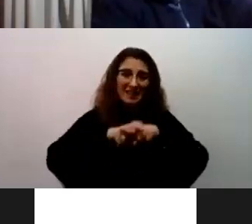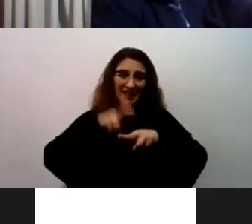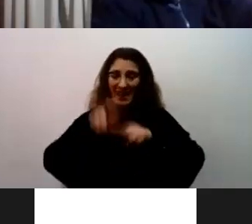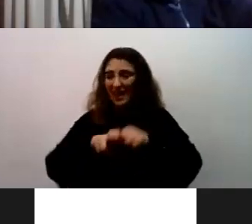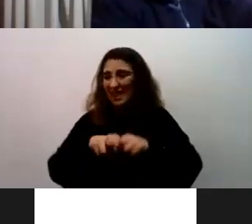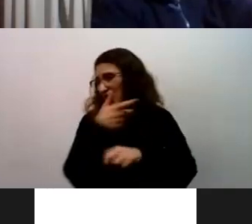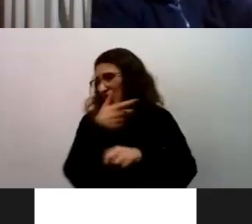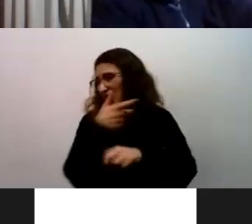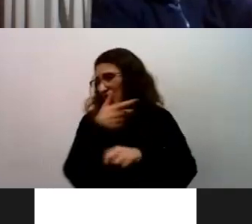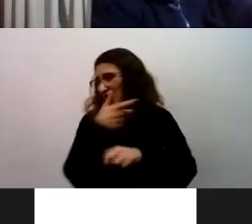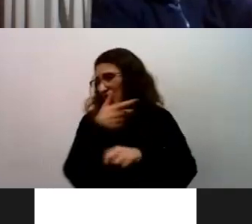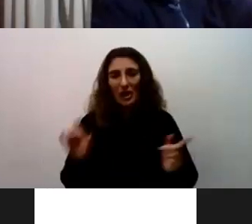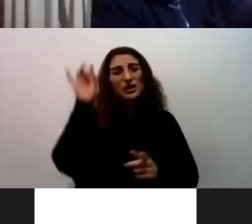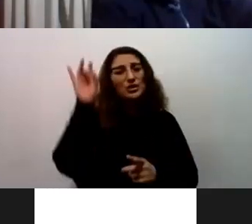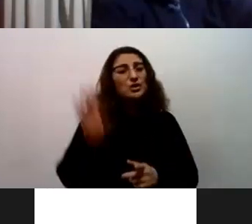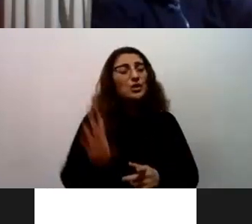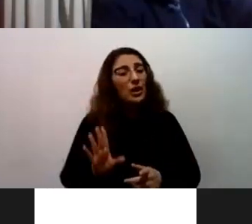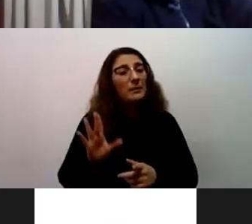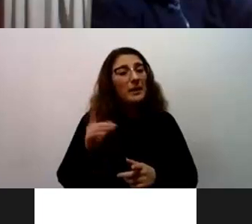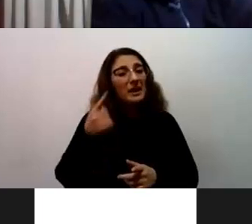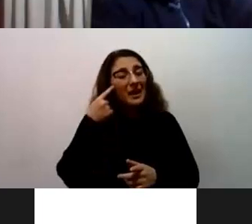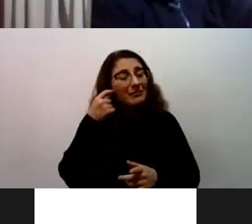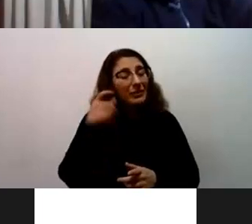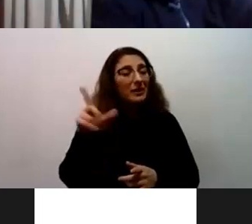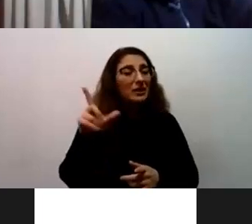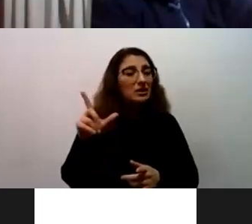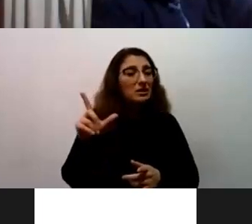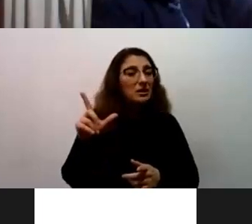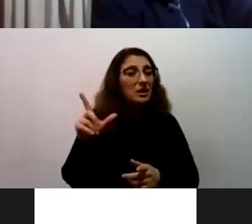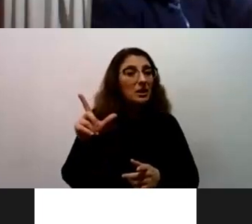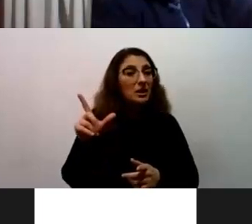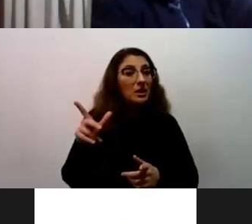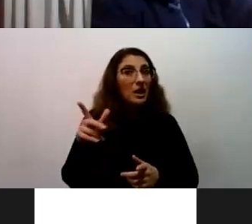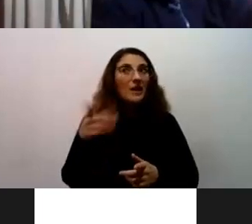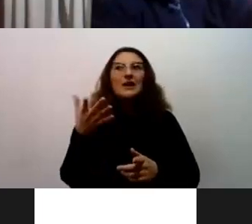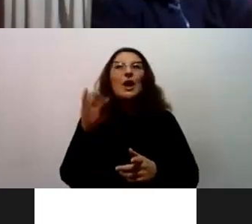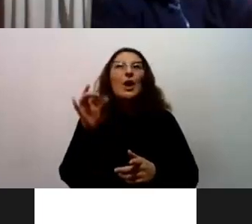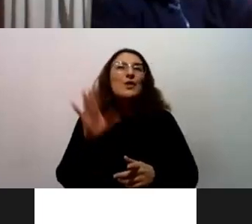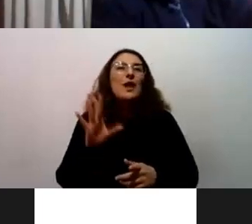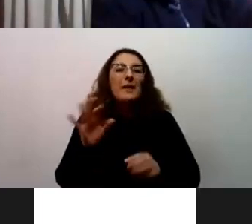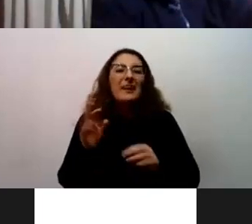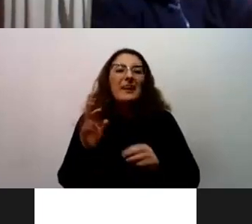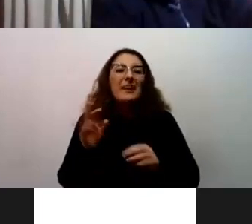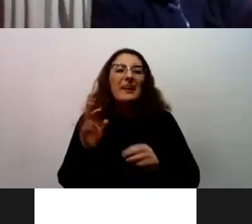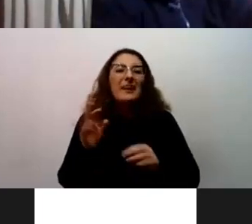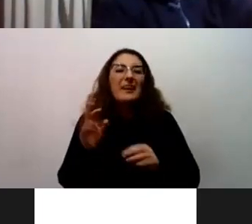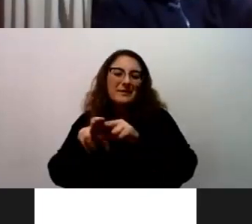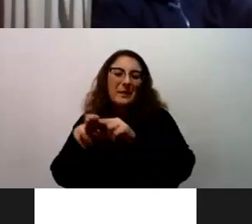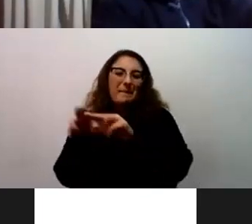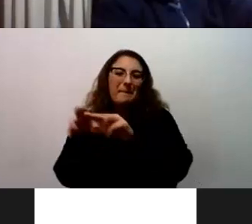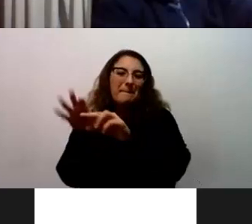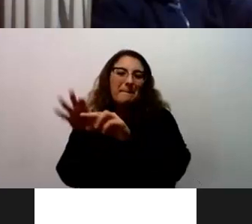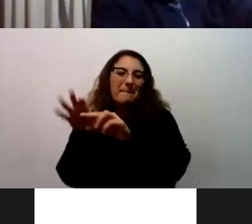lograr es que estén lo más próximo posible a la entrada y